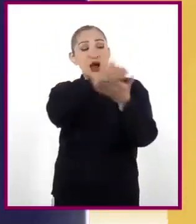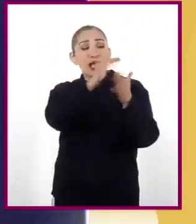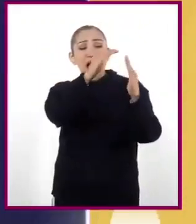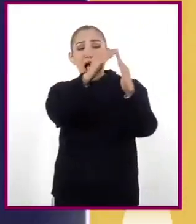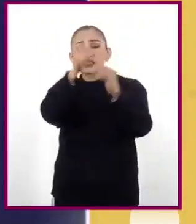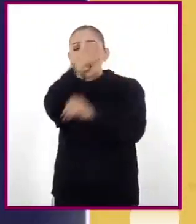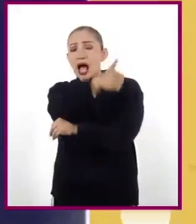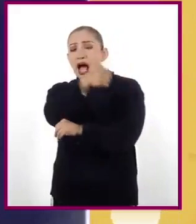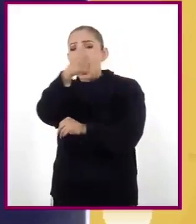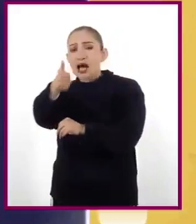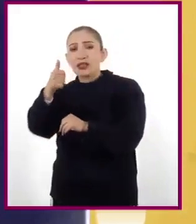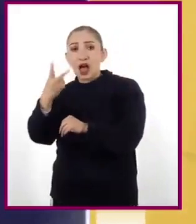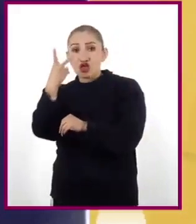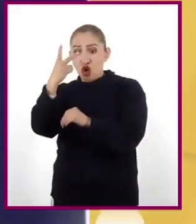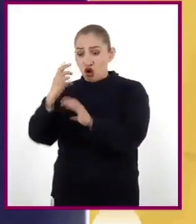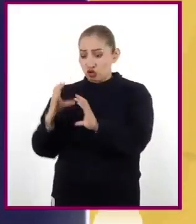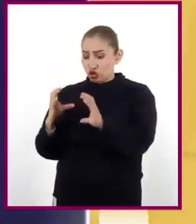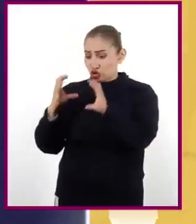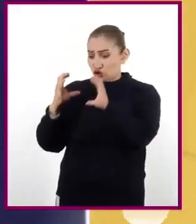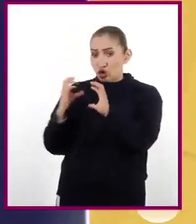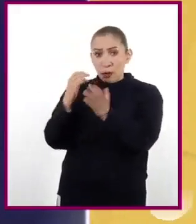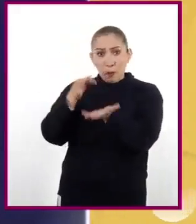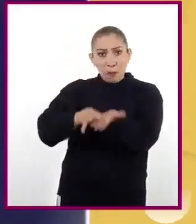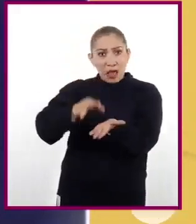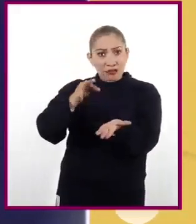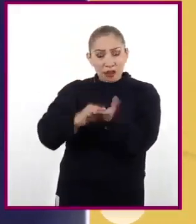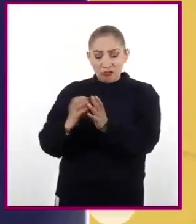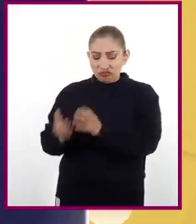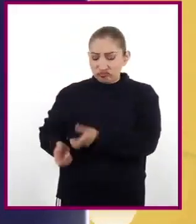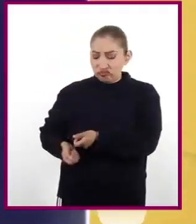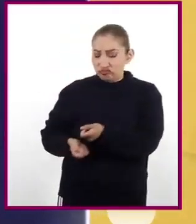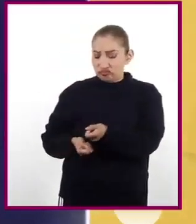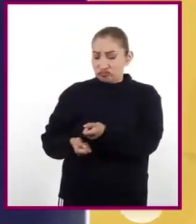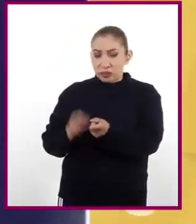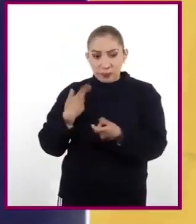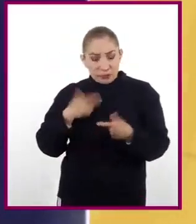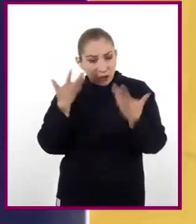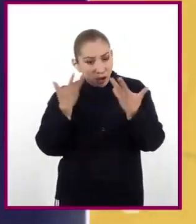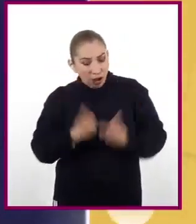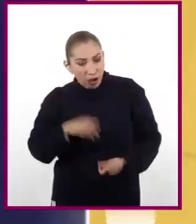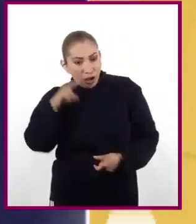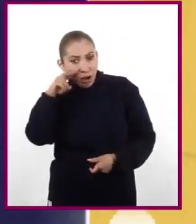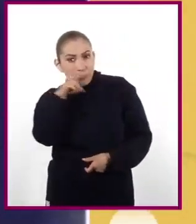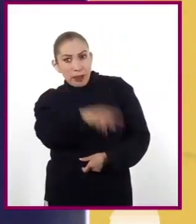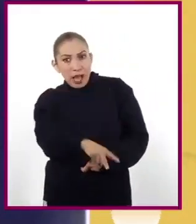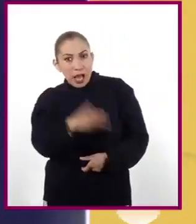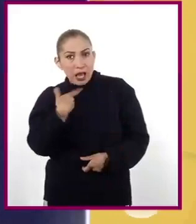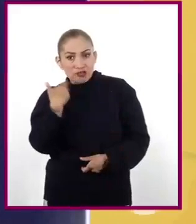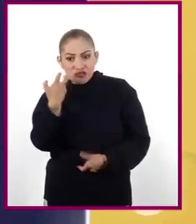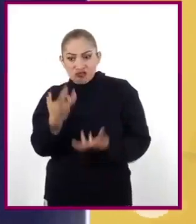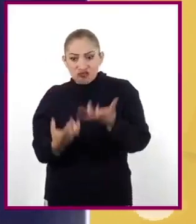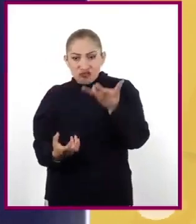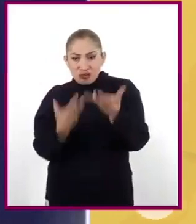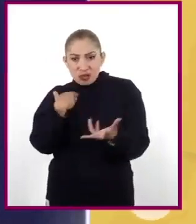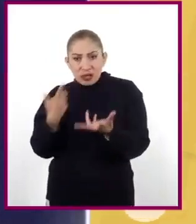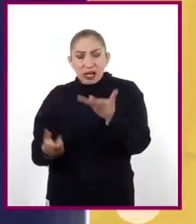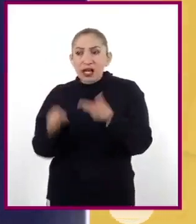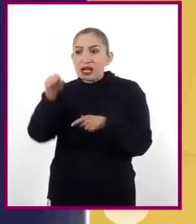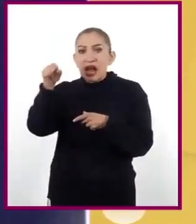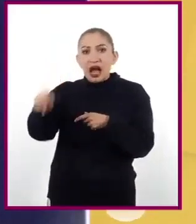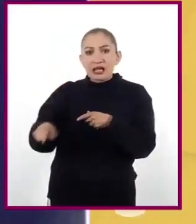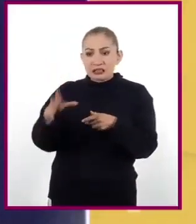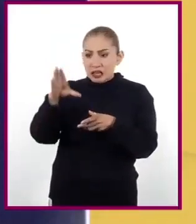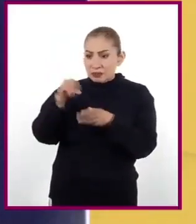casa arrastrando 2 lingotes metálicos y todo el mundo se espantó al ver que los calderos, las pailas,